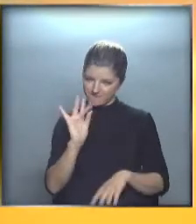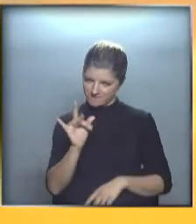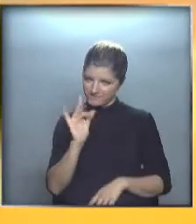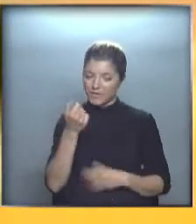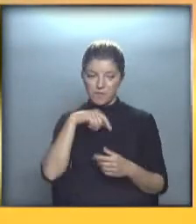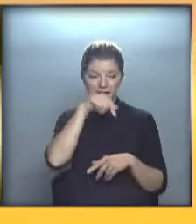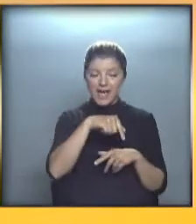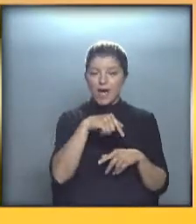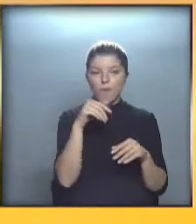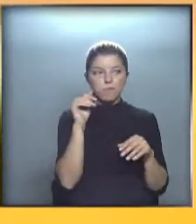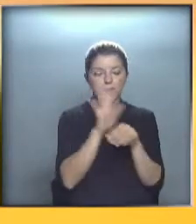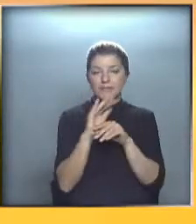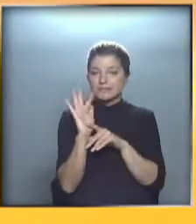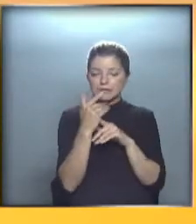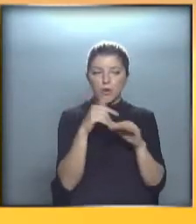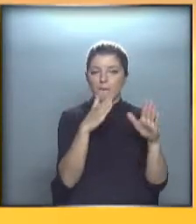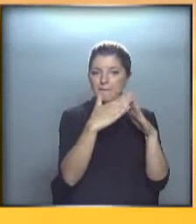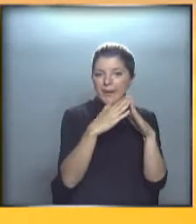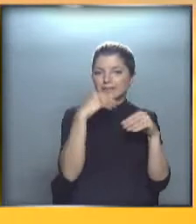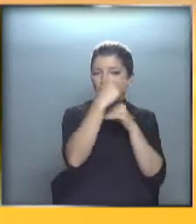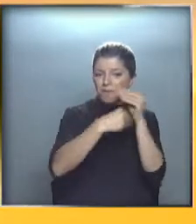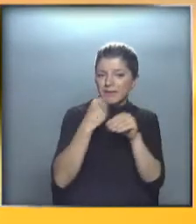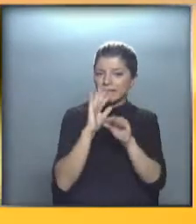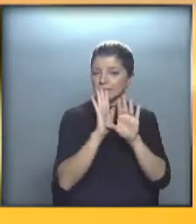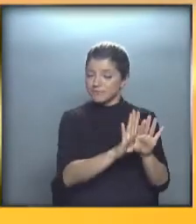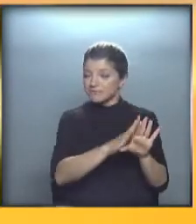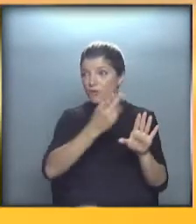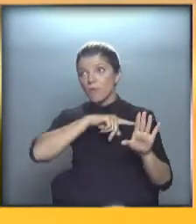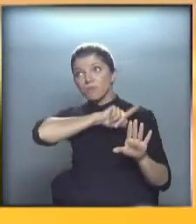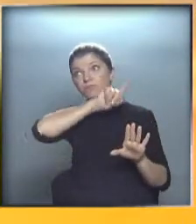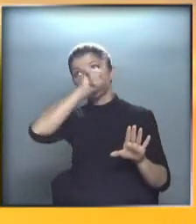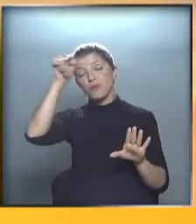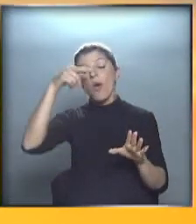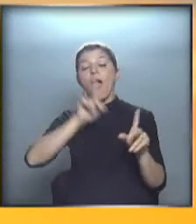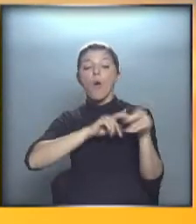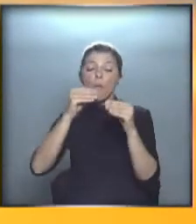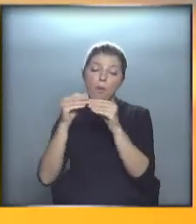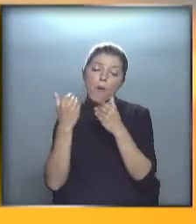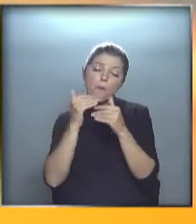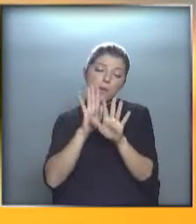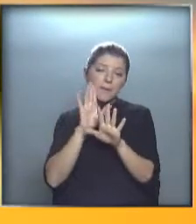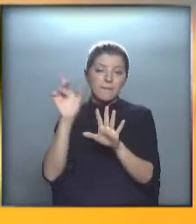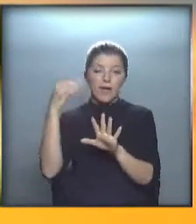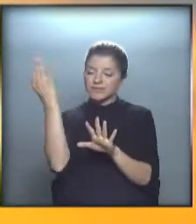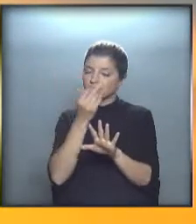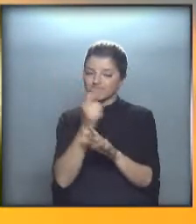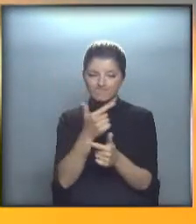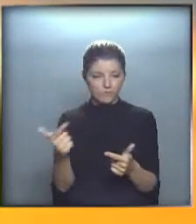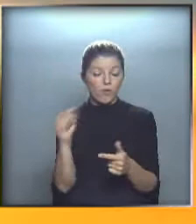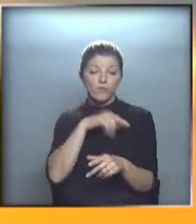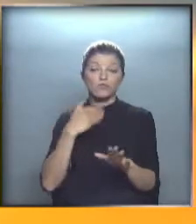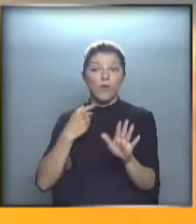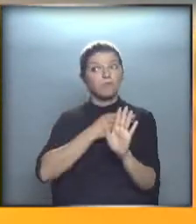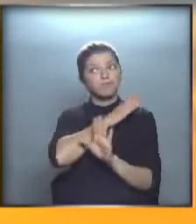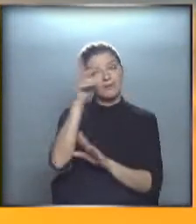dejar todo acá y me tengo que ir. Y es posible que vayan algunas compañeras, pero no es seguro, así que me tengo que ir. ¿Vos